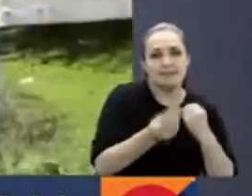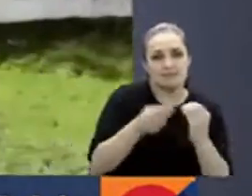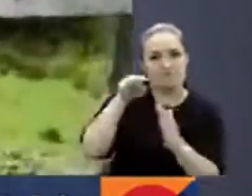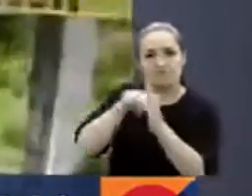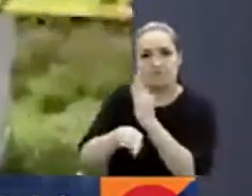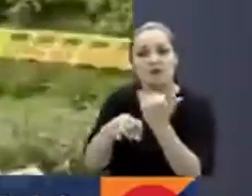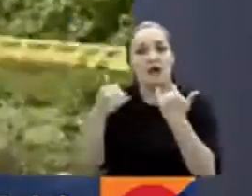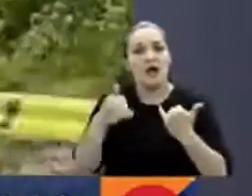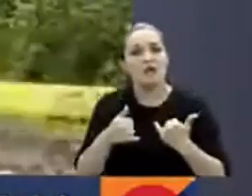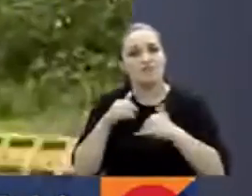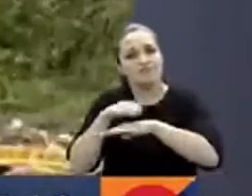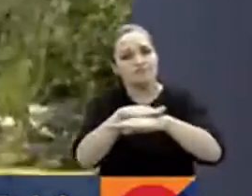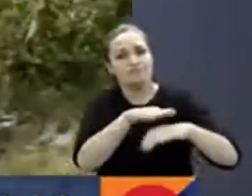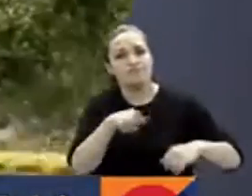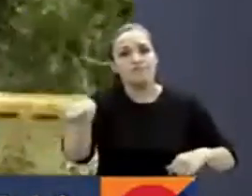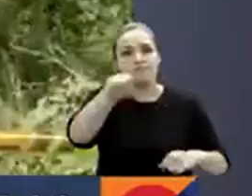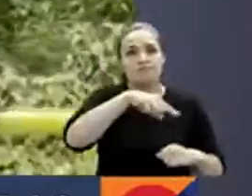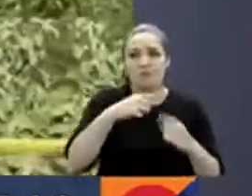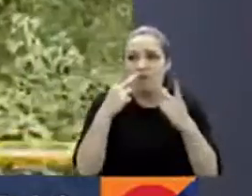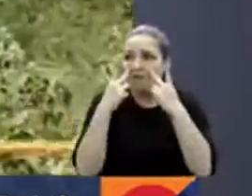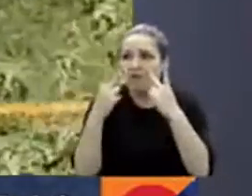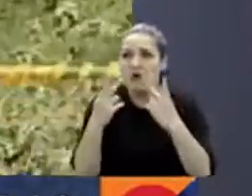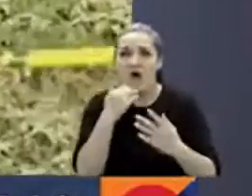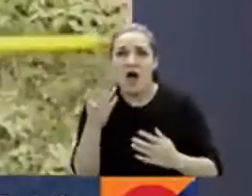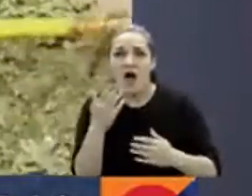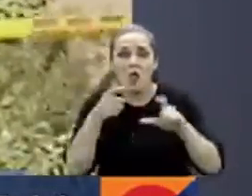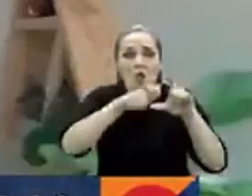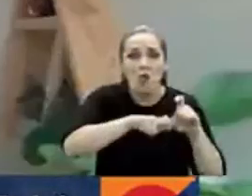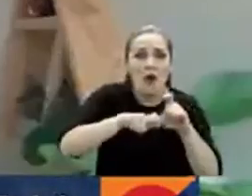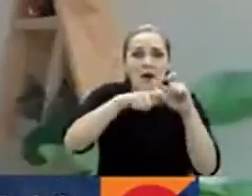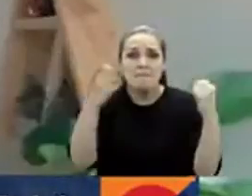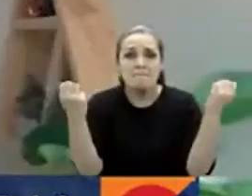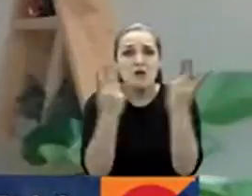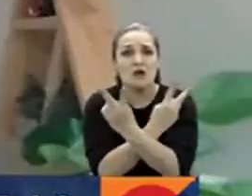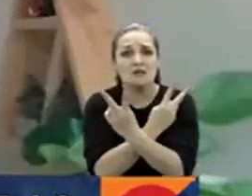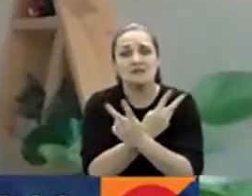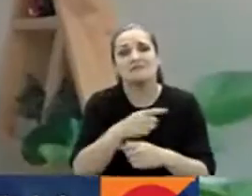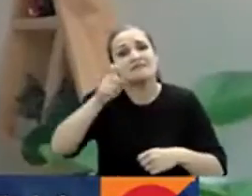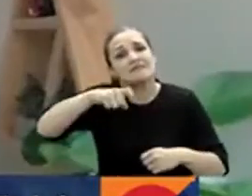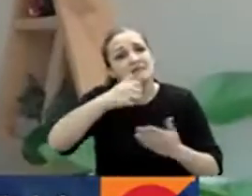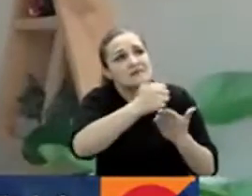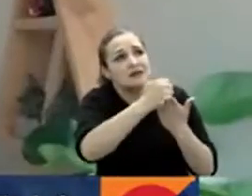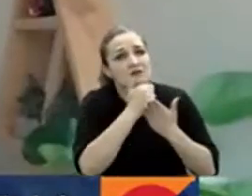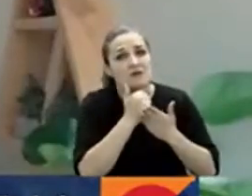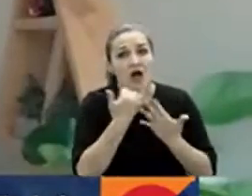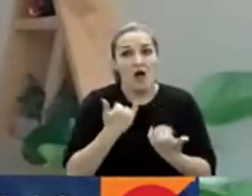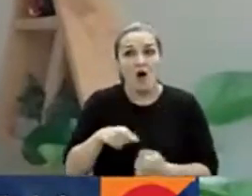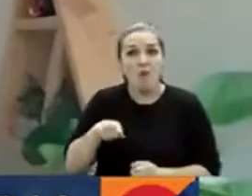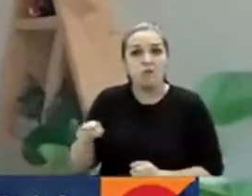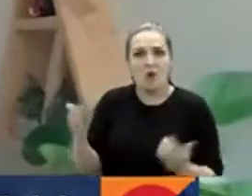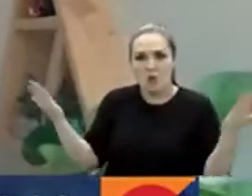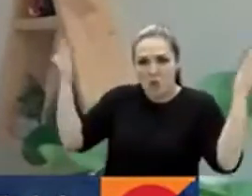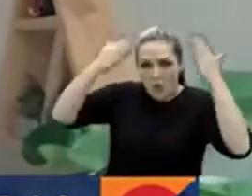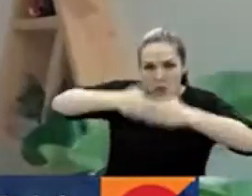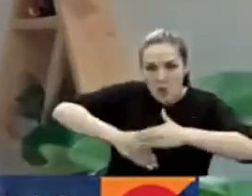llamado a intervenir los frentes de violencia en La Guajira. Entre otras, por ejemplo, las generadas por la minería de Cerrejón